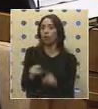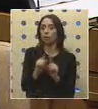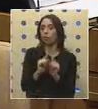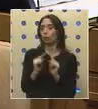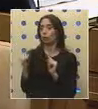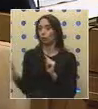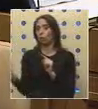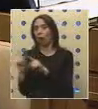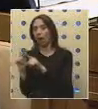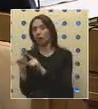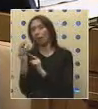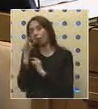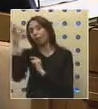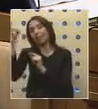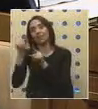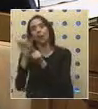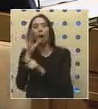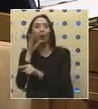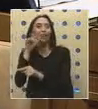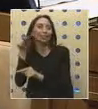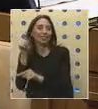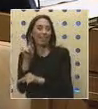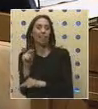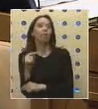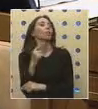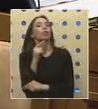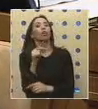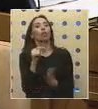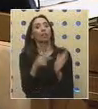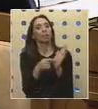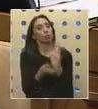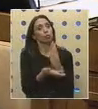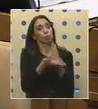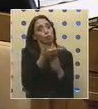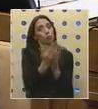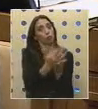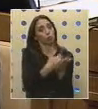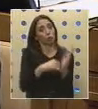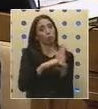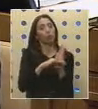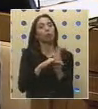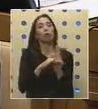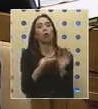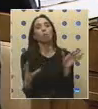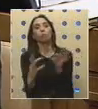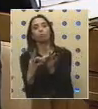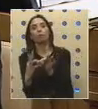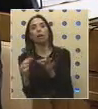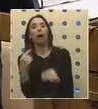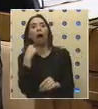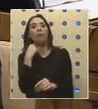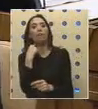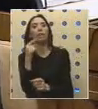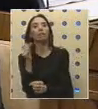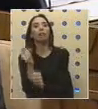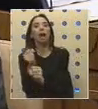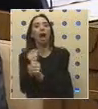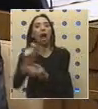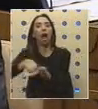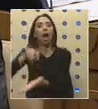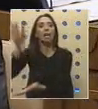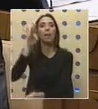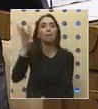intermedio, señaló que esto afectaba el empleo. Y ha sido una monserga que hemos escuchado